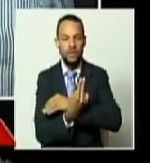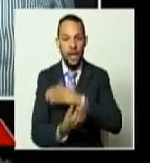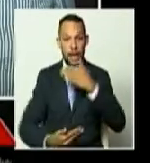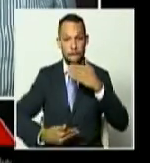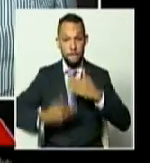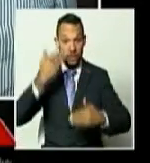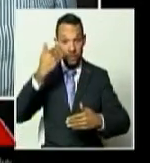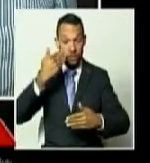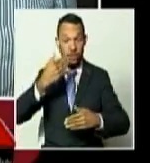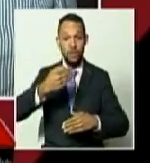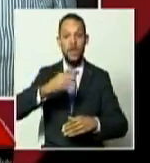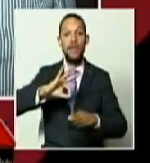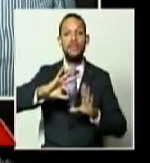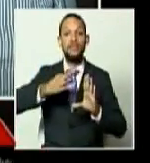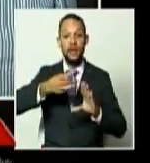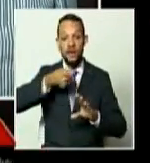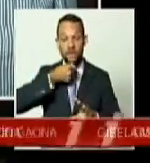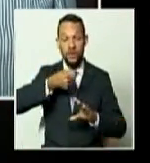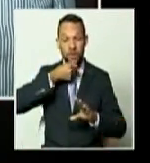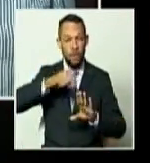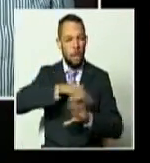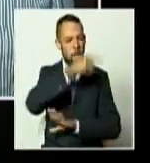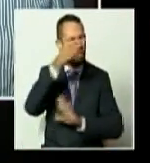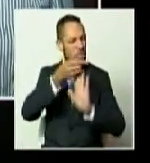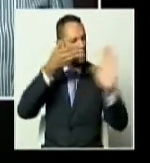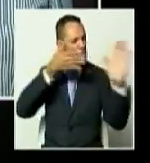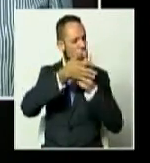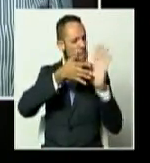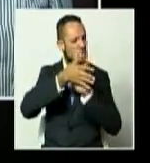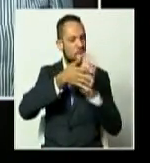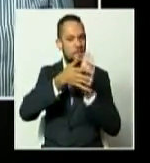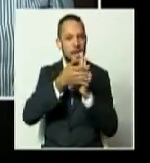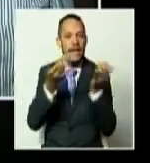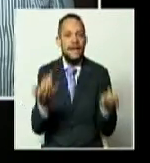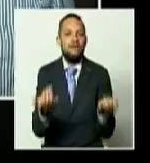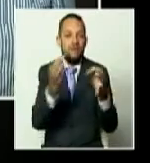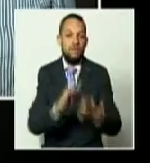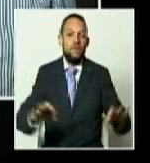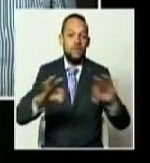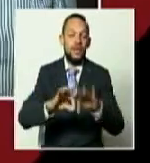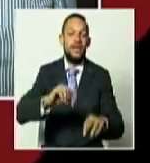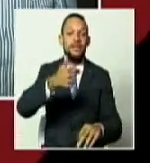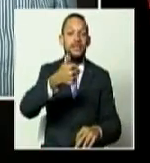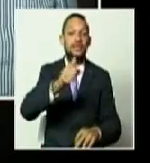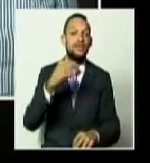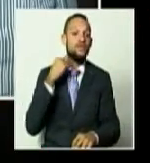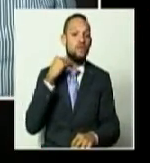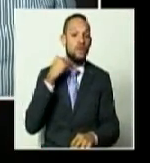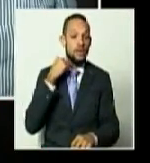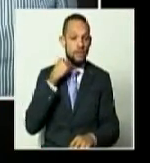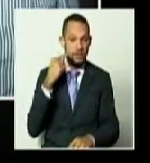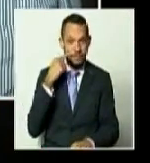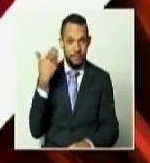partir de este momento a ver los titulares de los hechos más importantes del día, hoy, 10 de noviembre, en Telecafé Noticias.